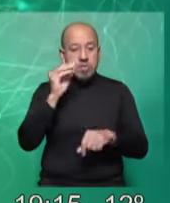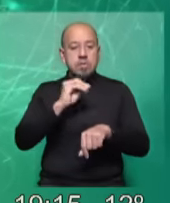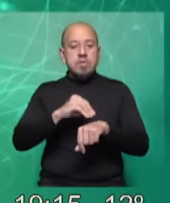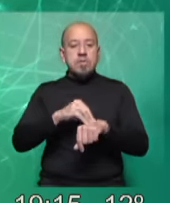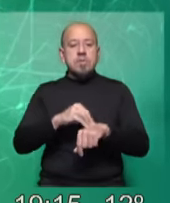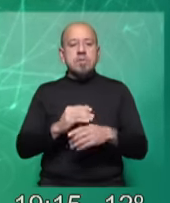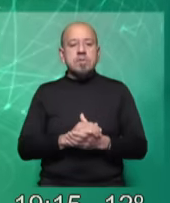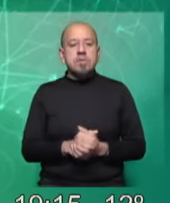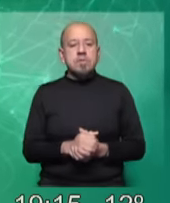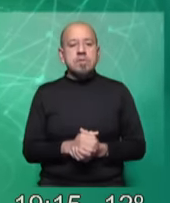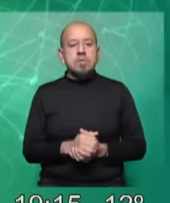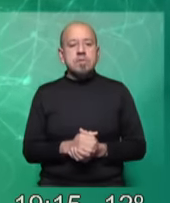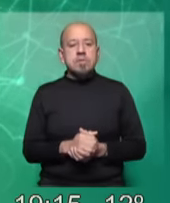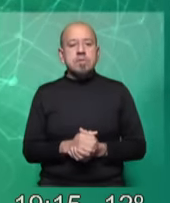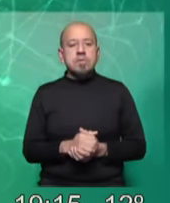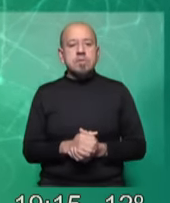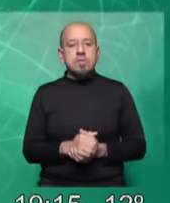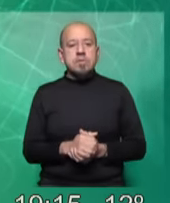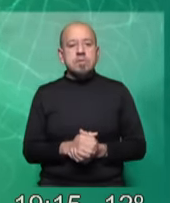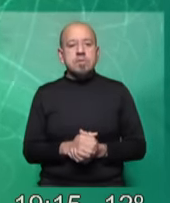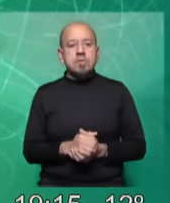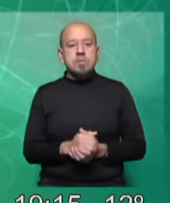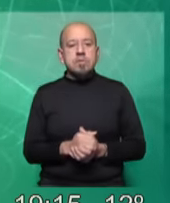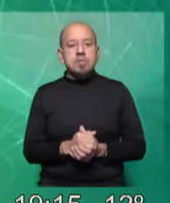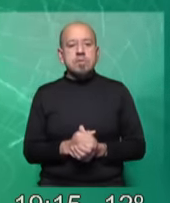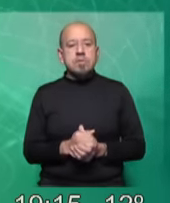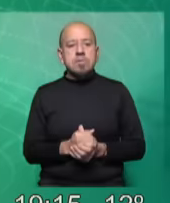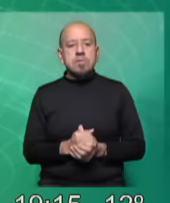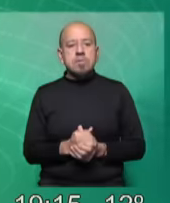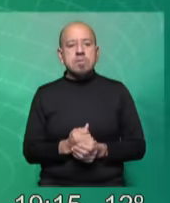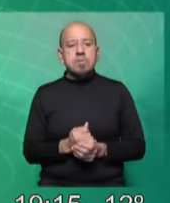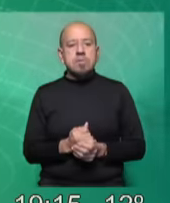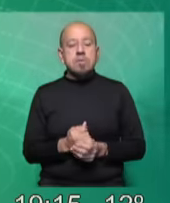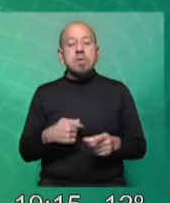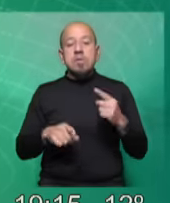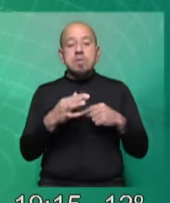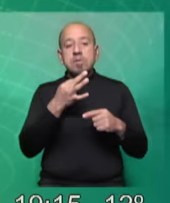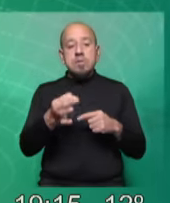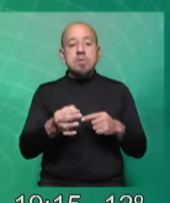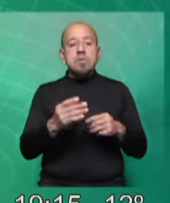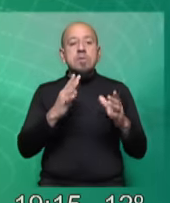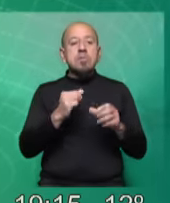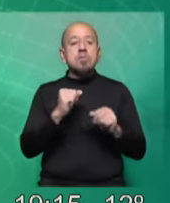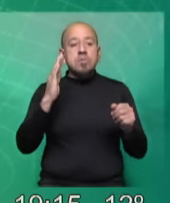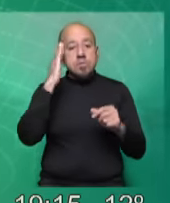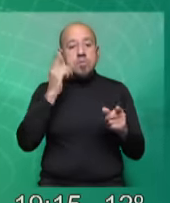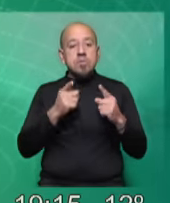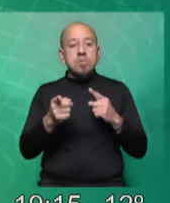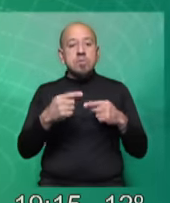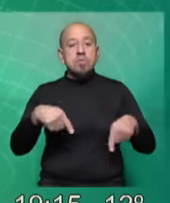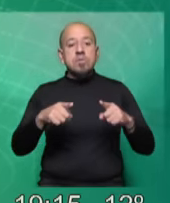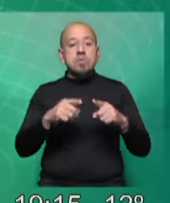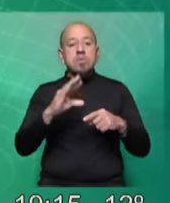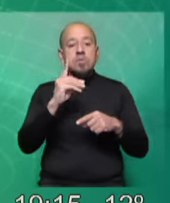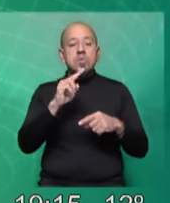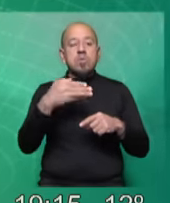Luego, un mes y 10 días después, el 3 de noviembre, otra conversación más en la que dice: hola, Caro, ¿podemos saber qué pasó con este delincuente